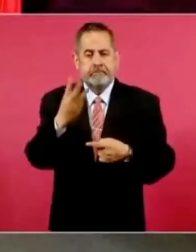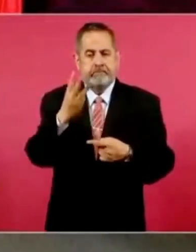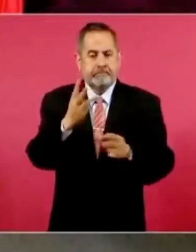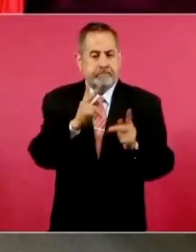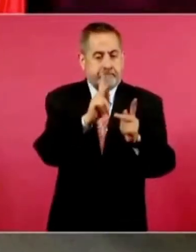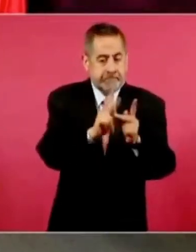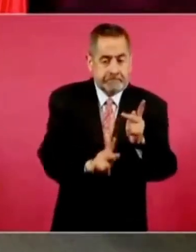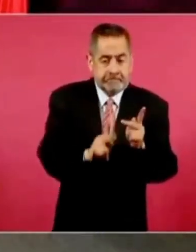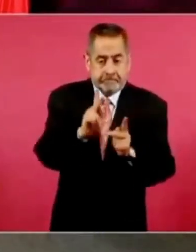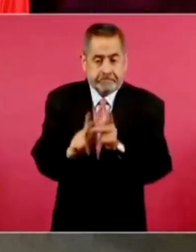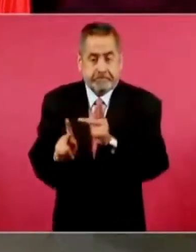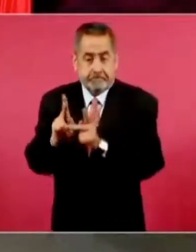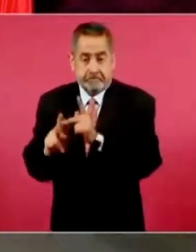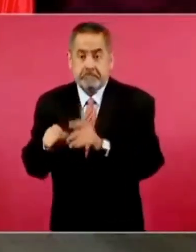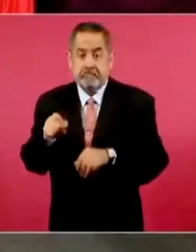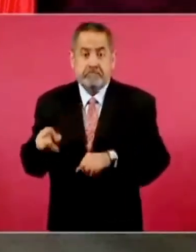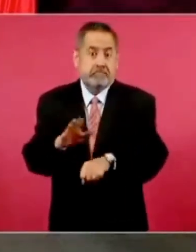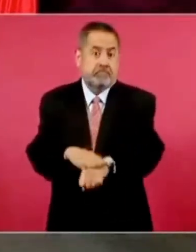porque sí,